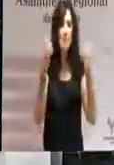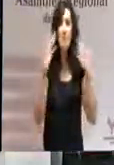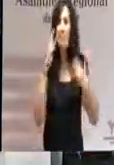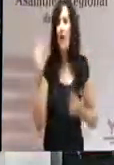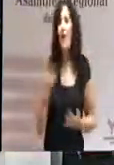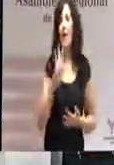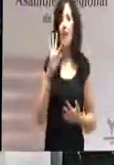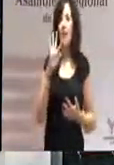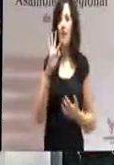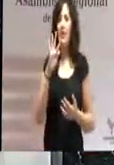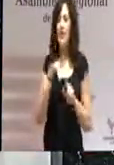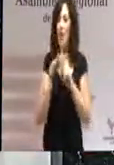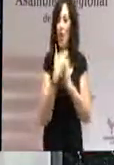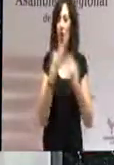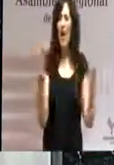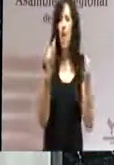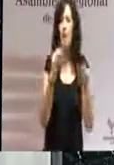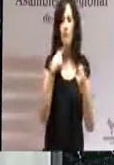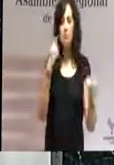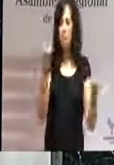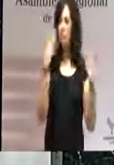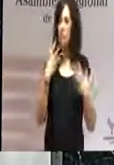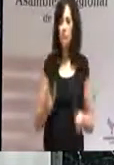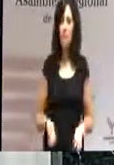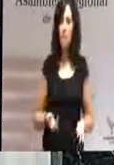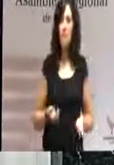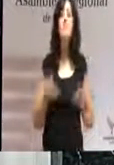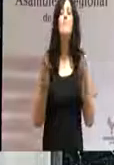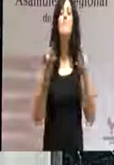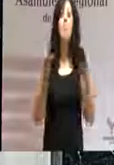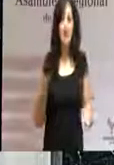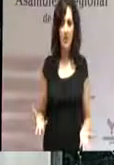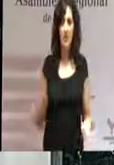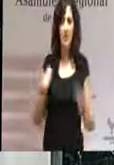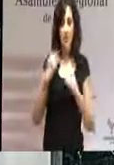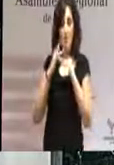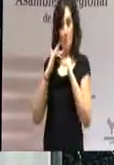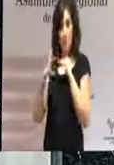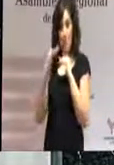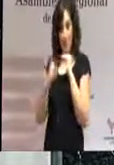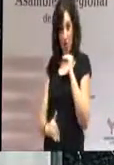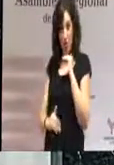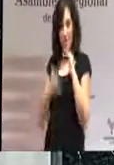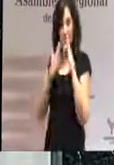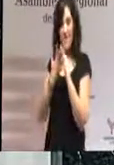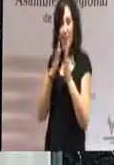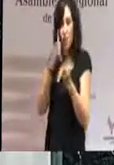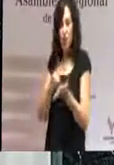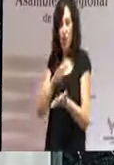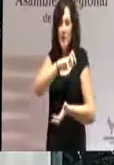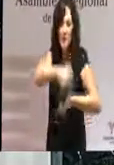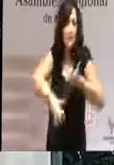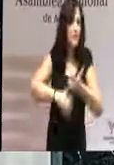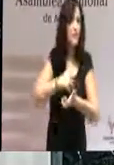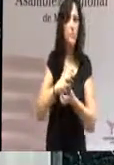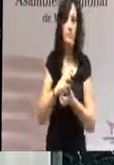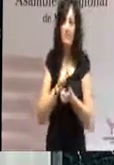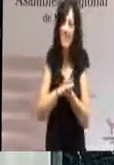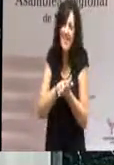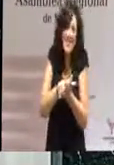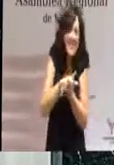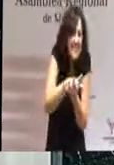de lo que pasa. Lo que pasa es que en el Mar Menor está ocurriendo un